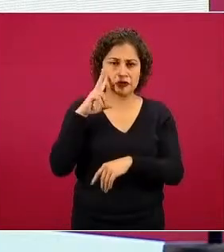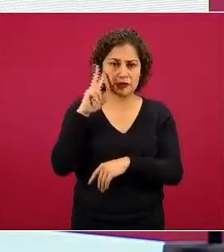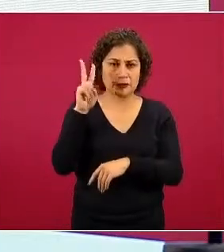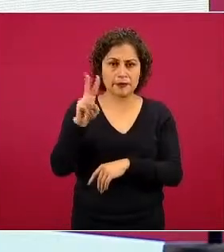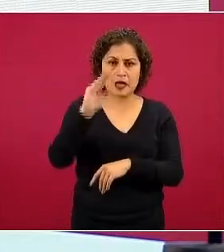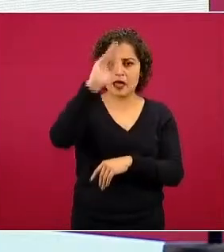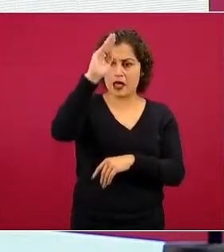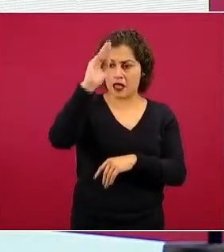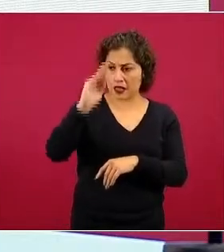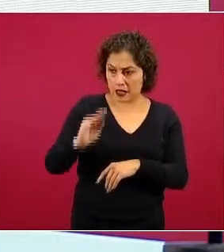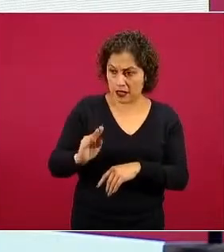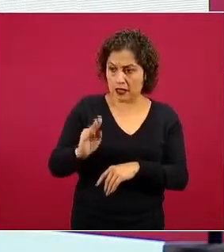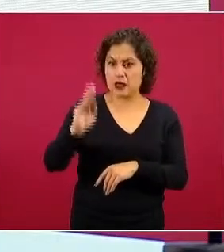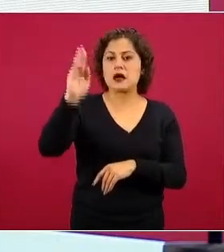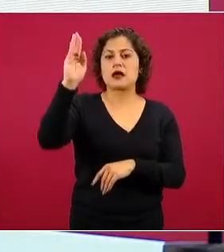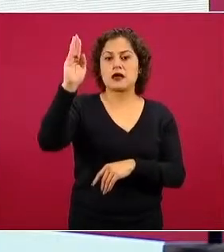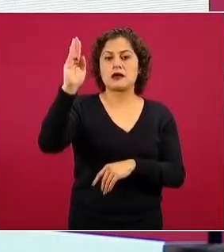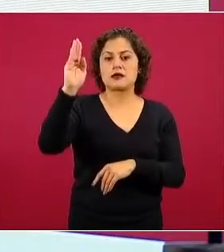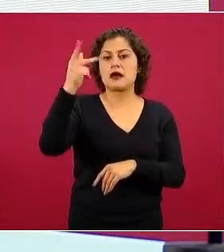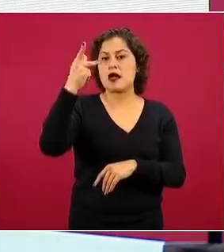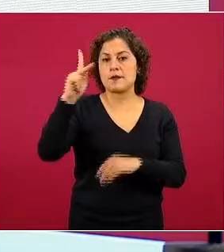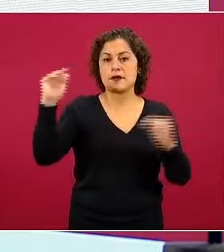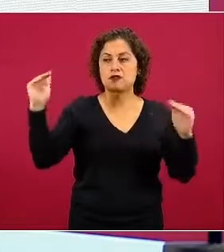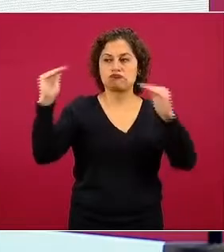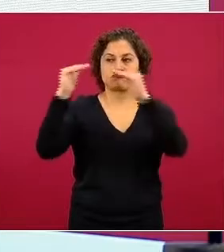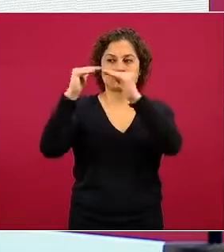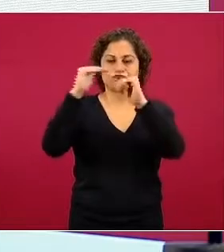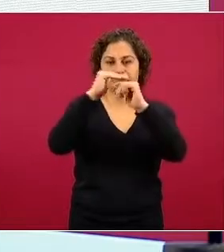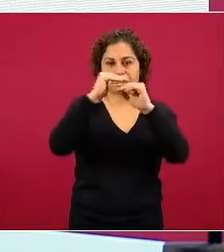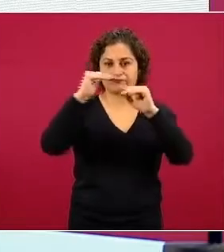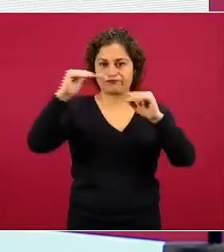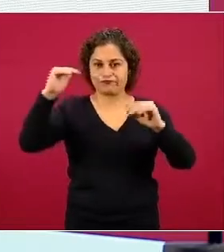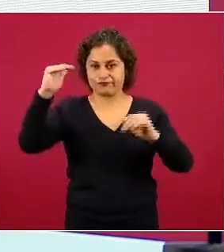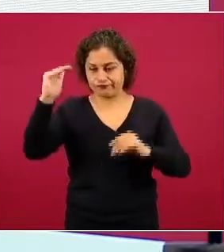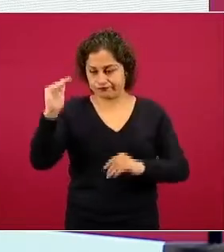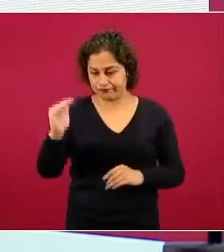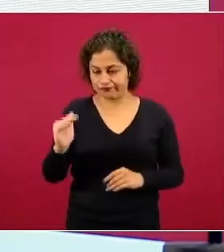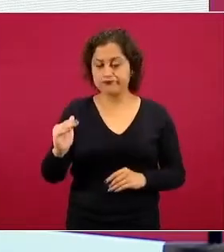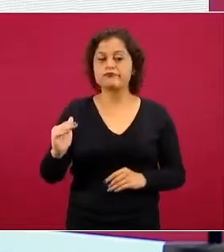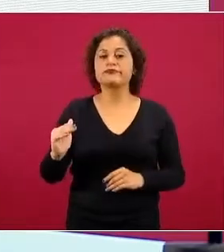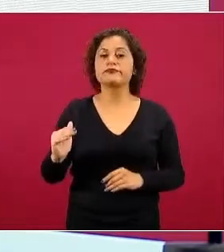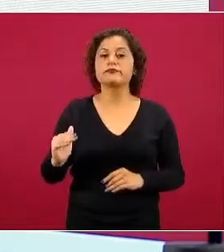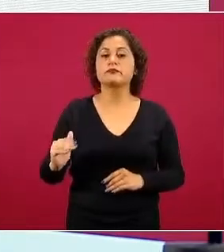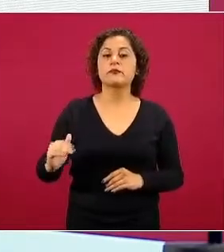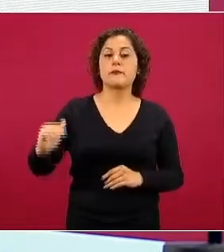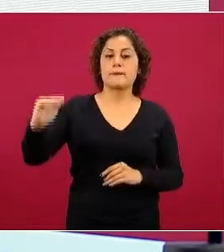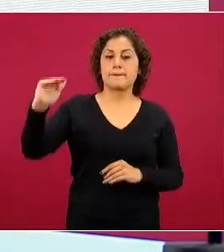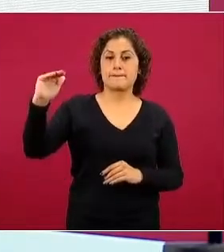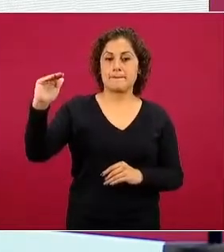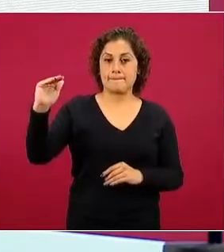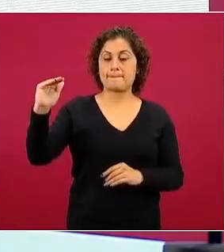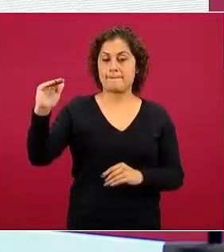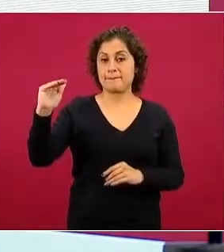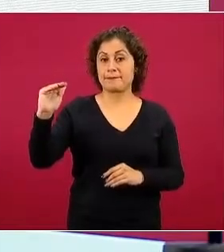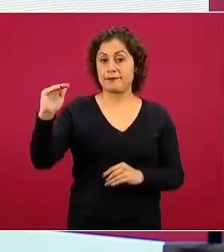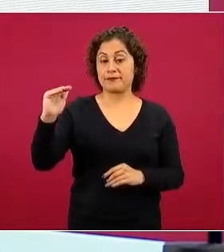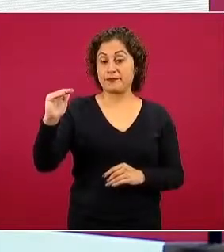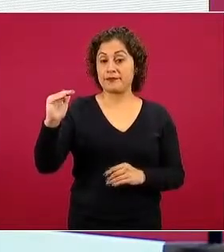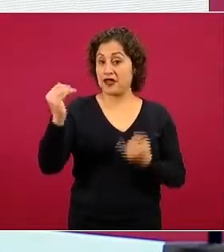este descenso, esto es una meseta completa. Luego un descenso y también un incremento en el número de personas